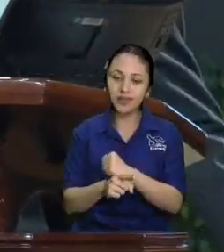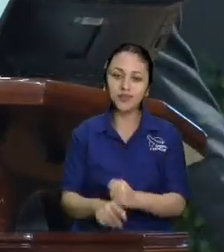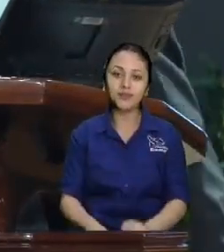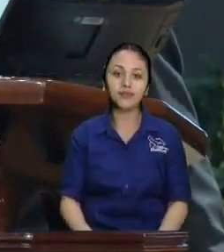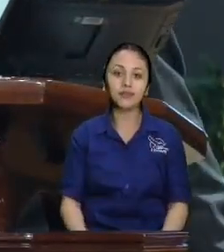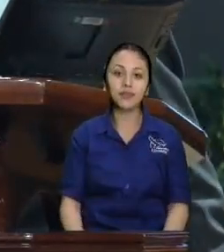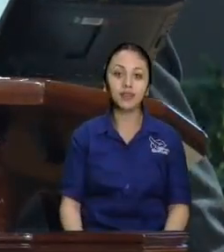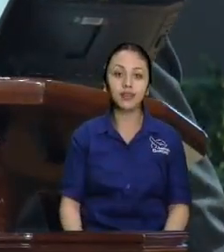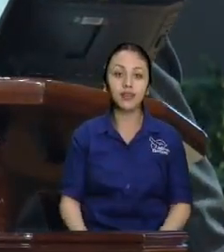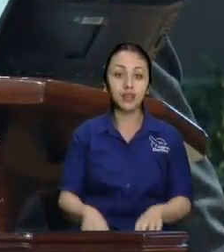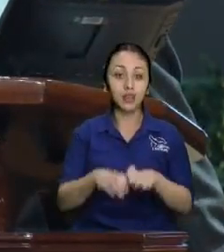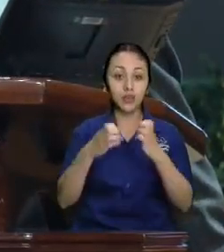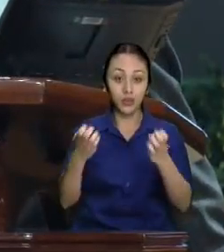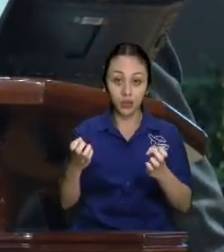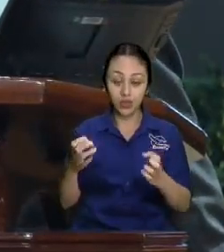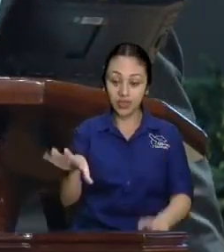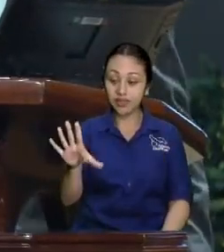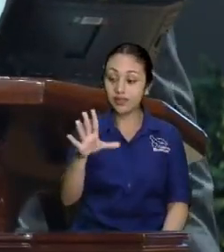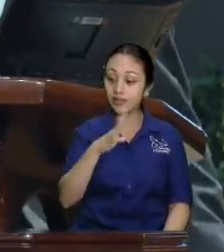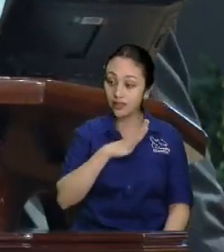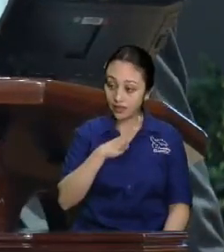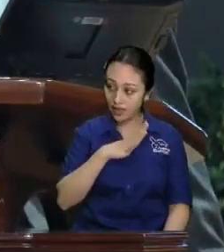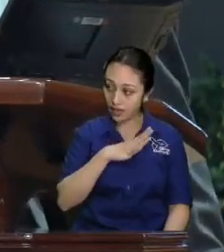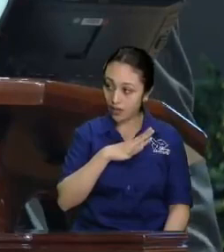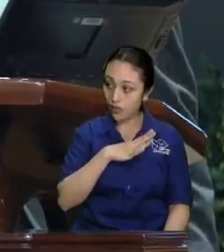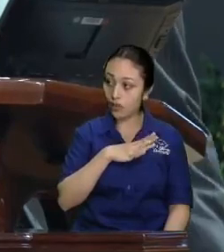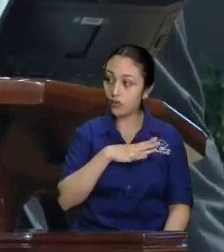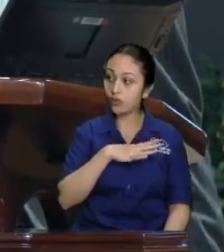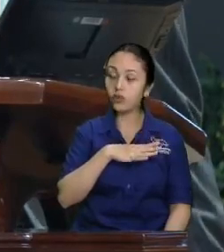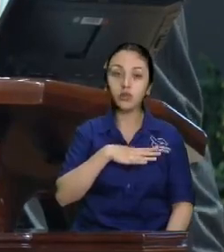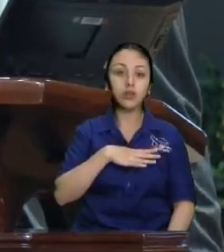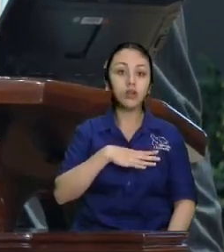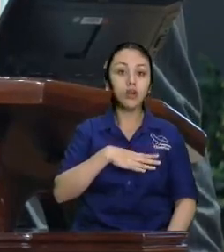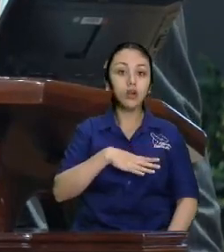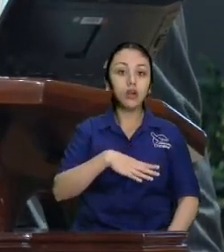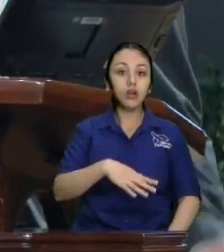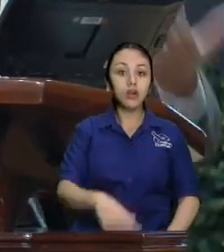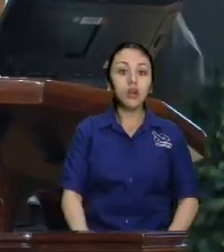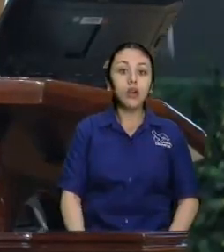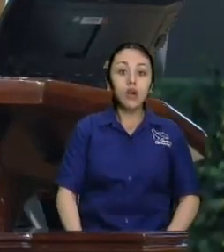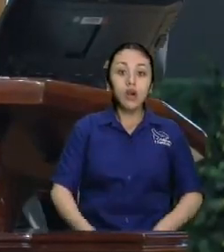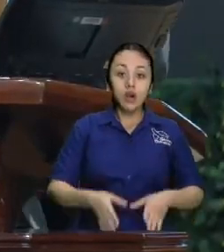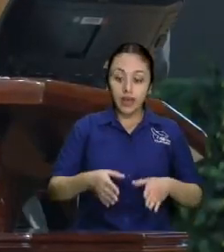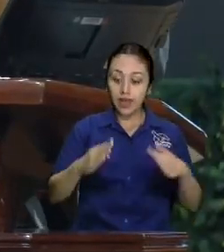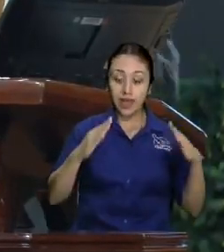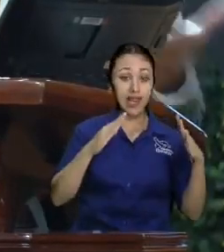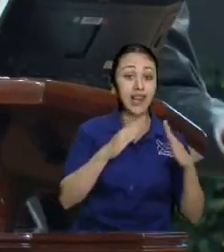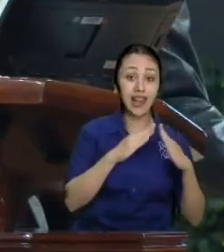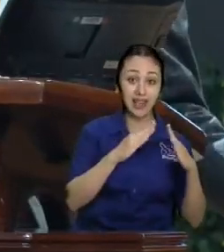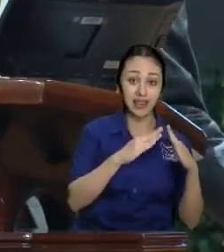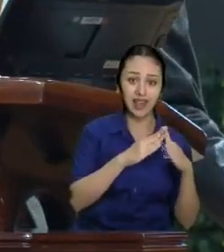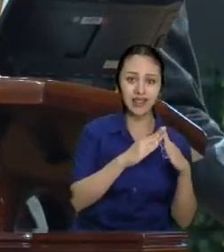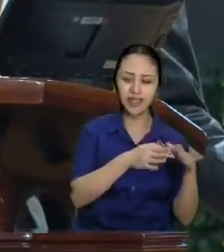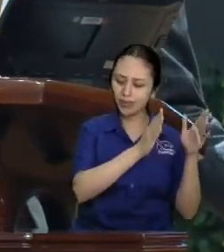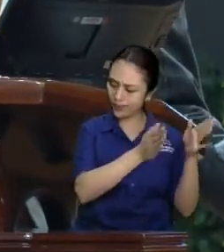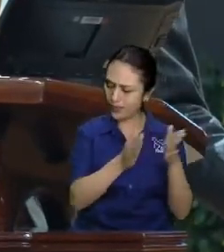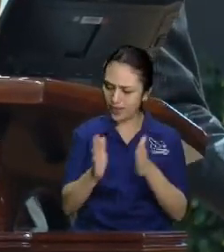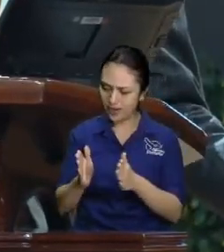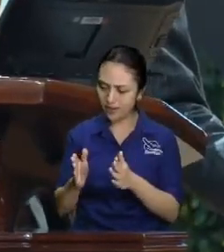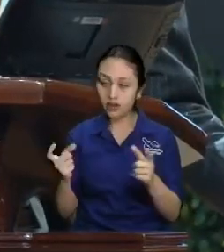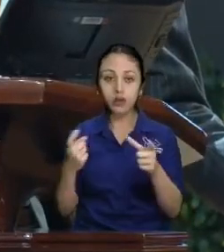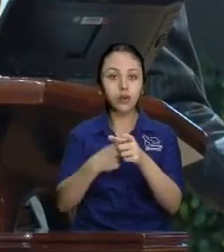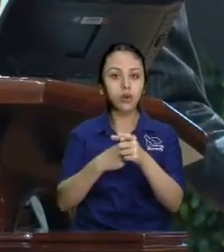Entonces tenemos que enderezar la casa. Tenemos que enderezar el rumbo. ¿Pero cómo lo vamos a hacer? Con entendimiento.